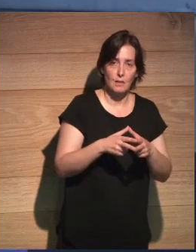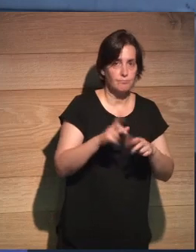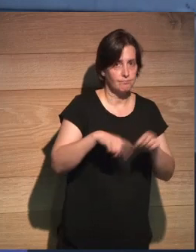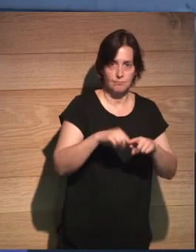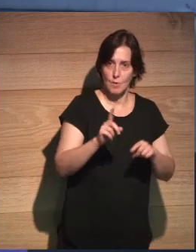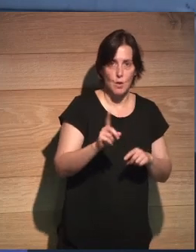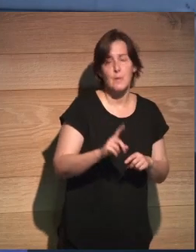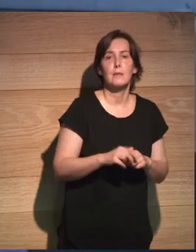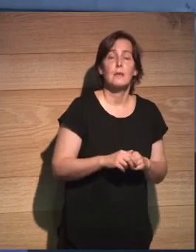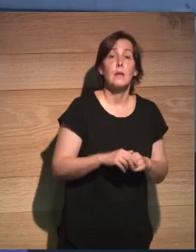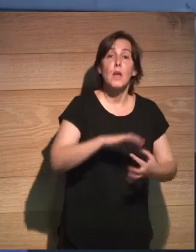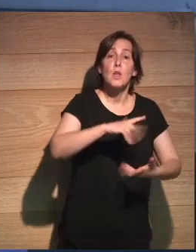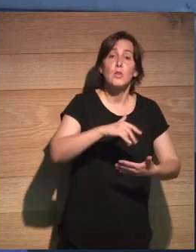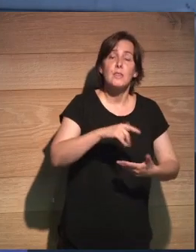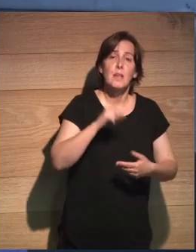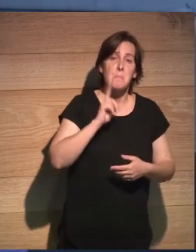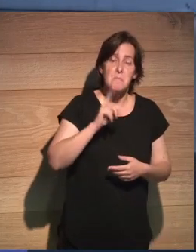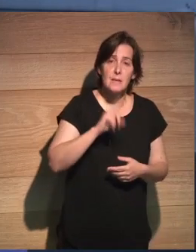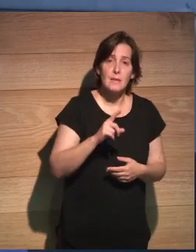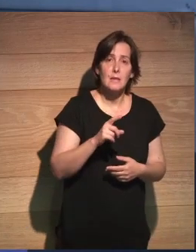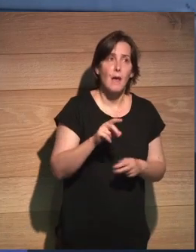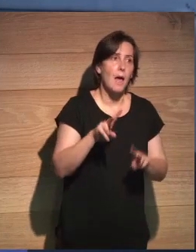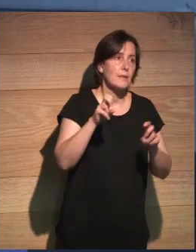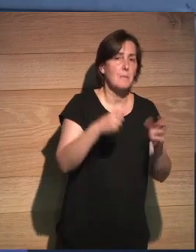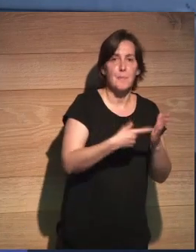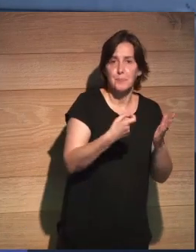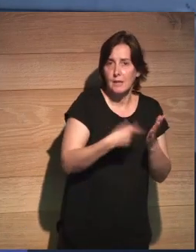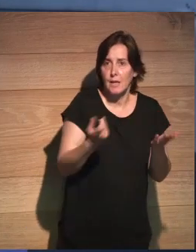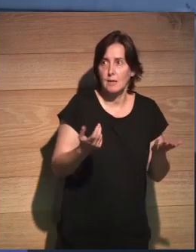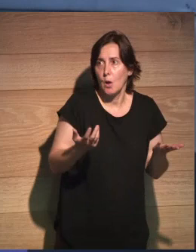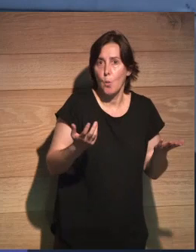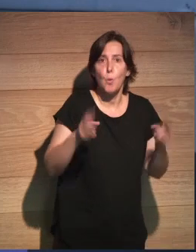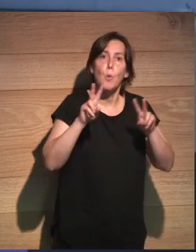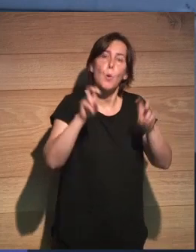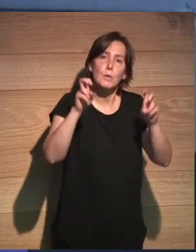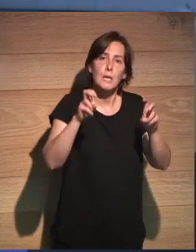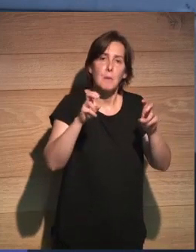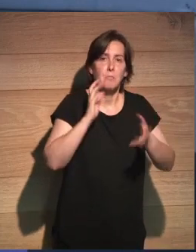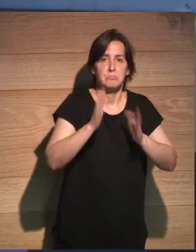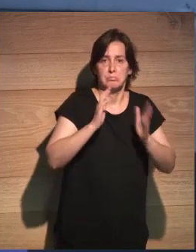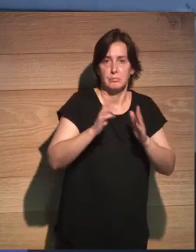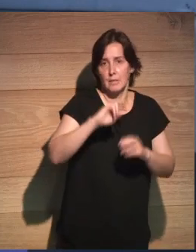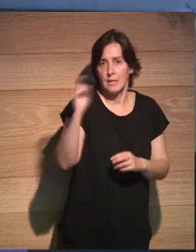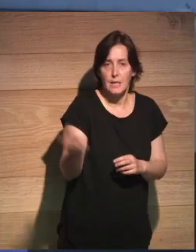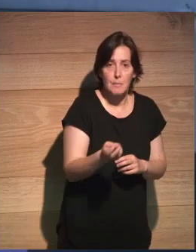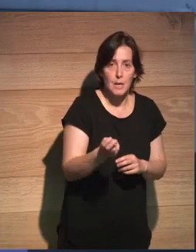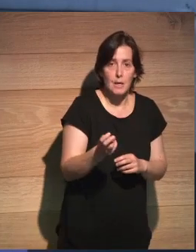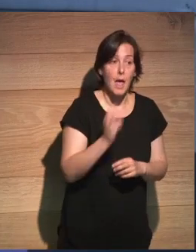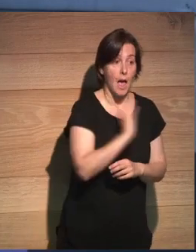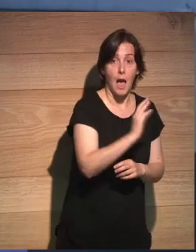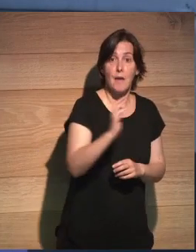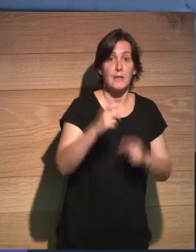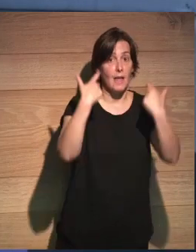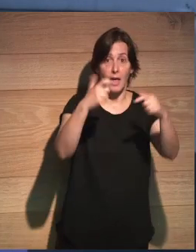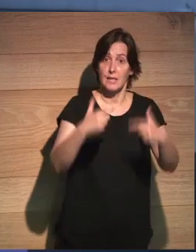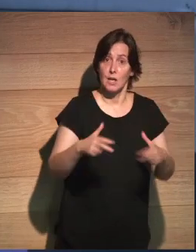social. Esas falsas noticias, insisto, sobre dietas o sobre pseudoterapia afectan a todos los estratos